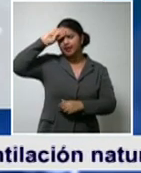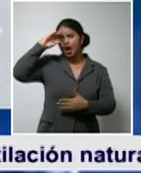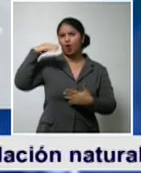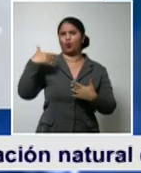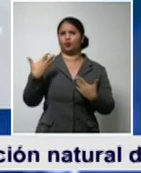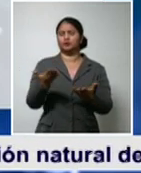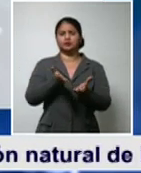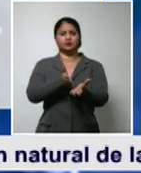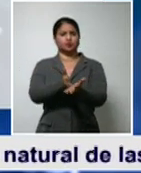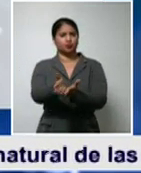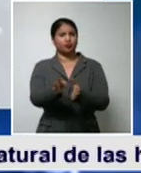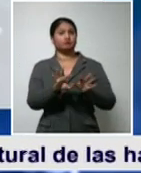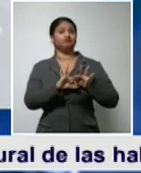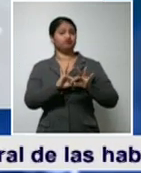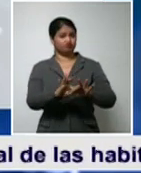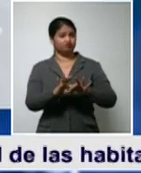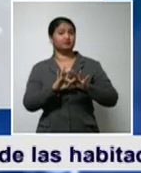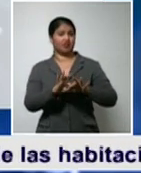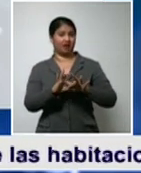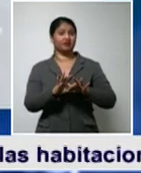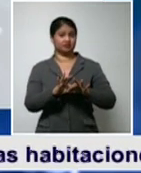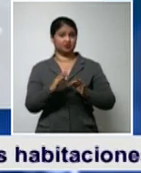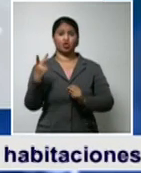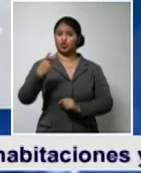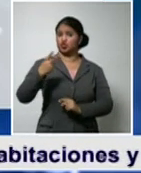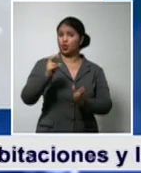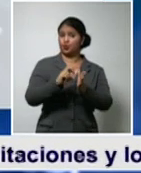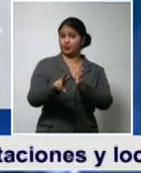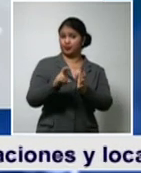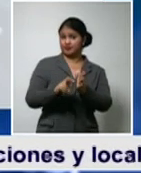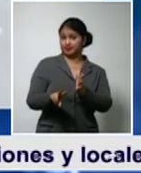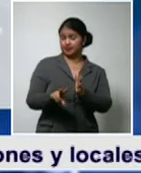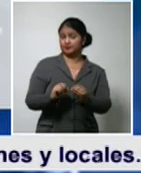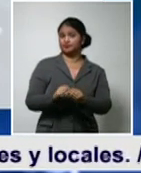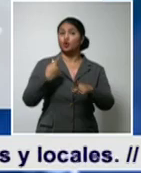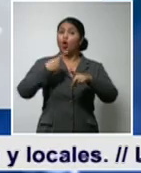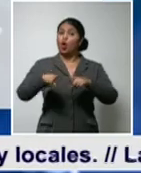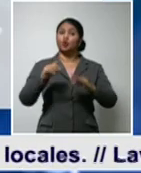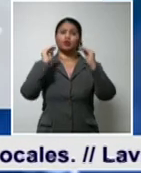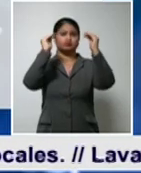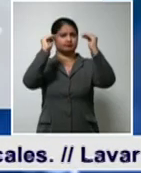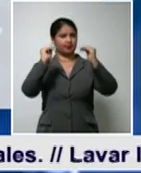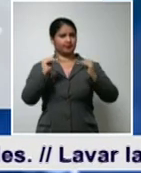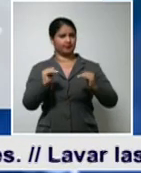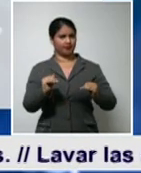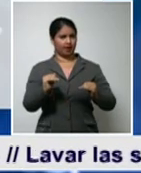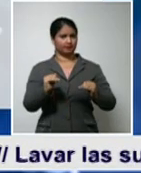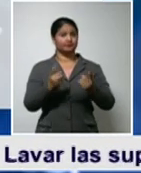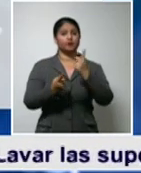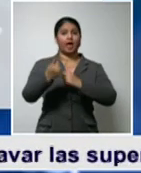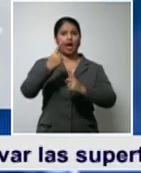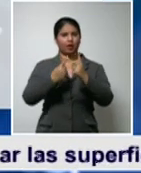el mayor número de casos, aunque las demás provincias, algunas van incrementando la cantidad de